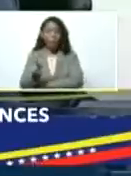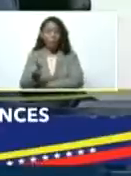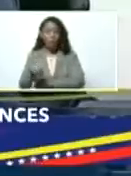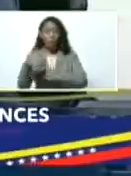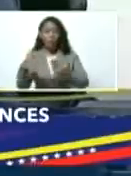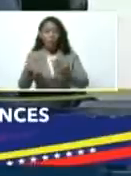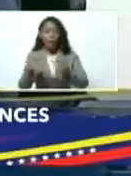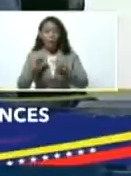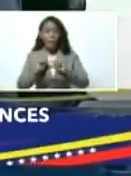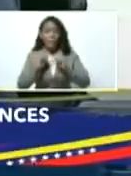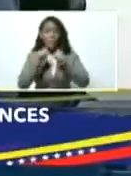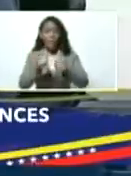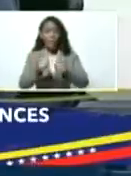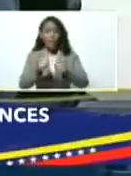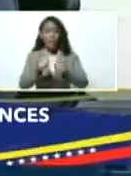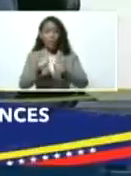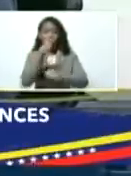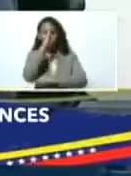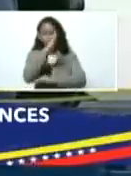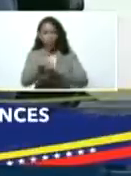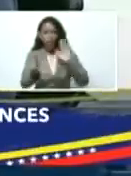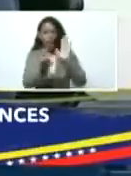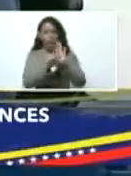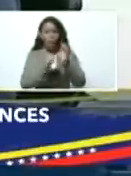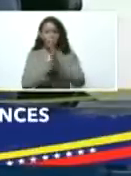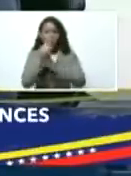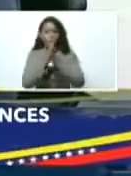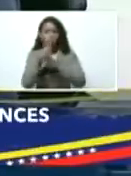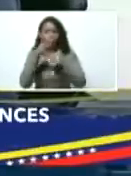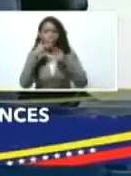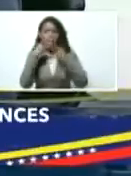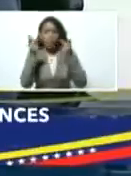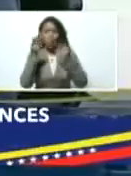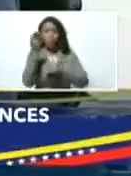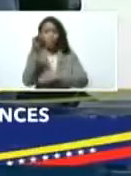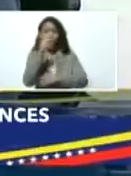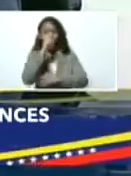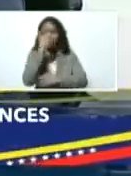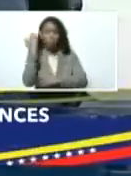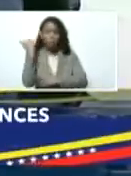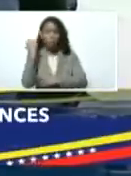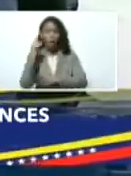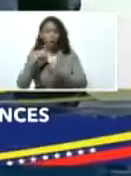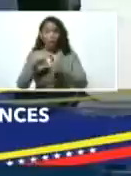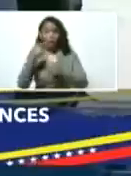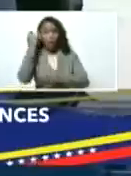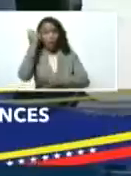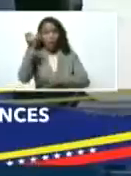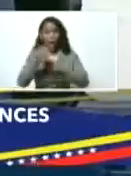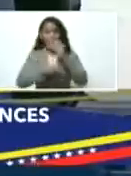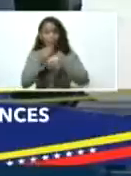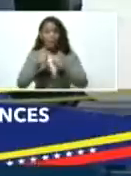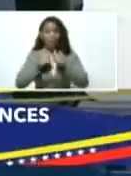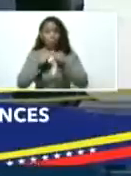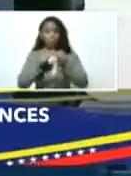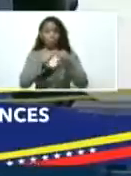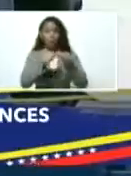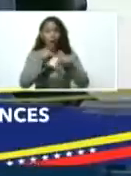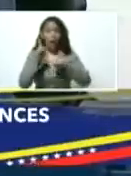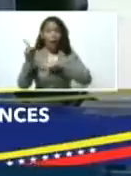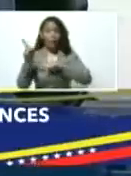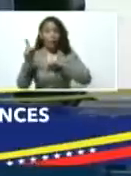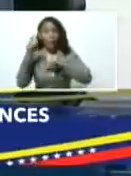se desprende directamente de la ley de emprendimiento que fue promulgada por usted el año pasado. Entonces la idea es darle seguimiento a